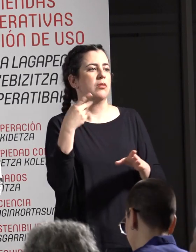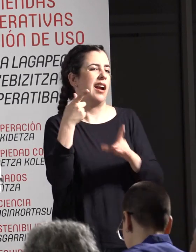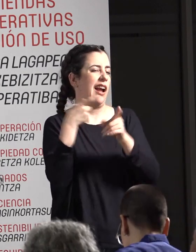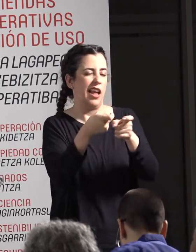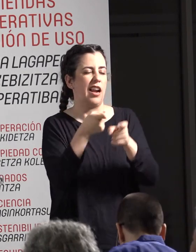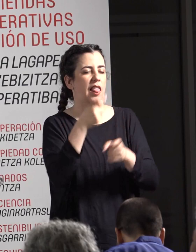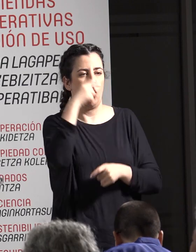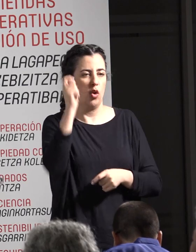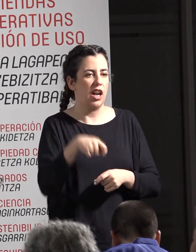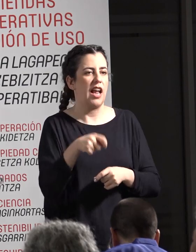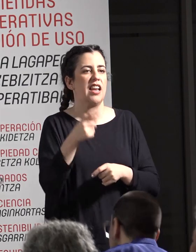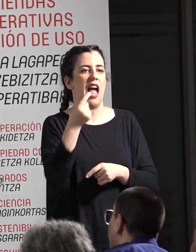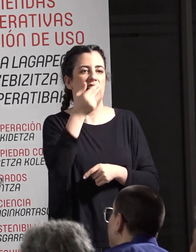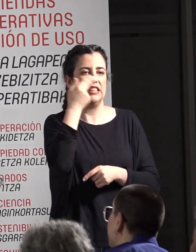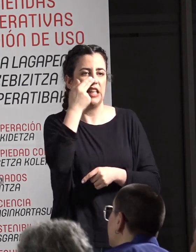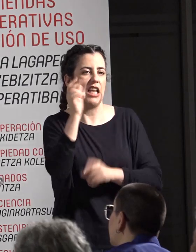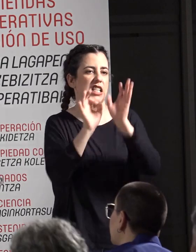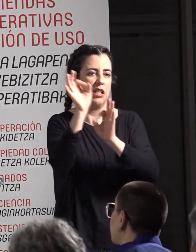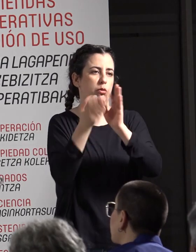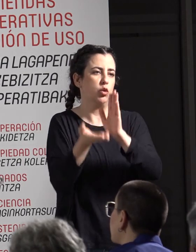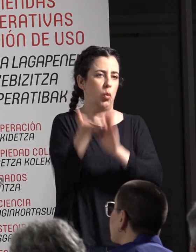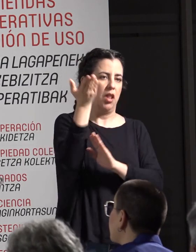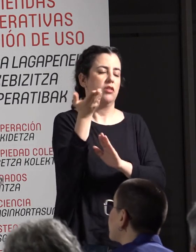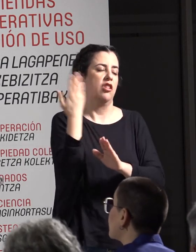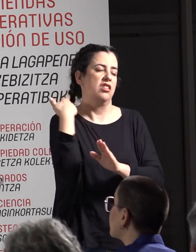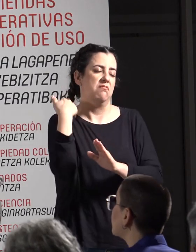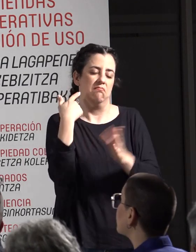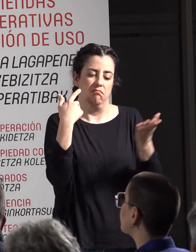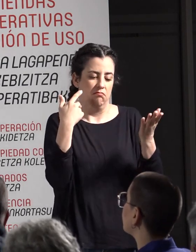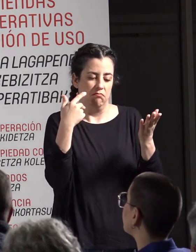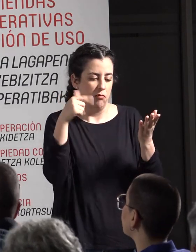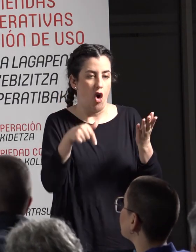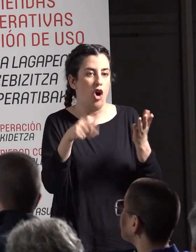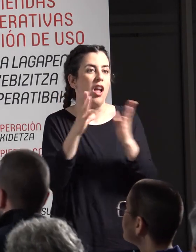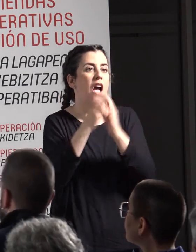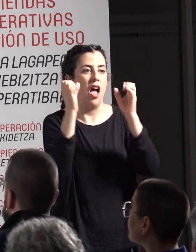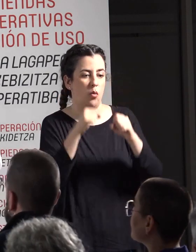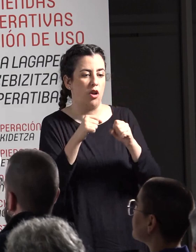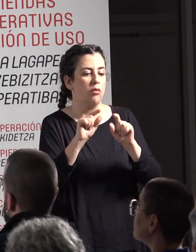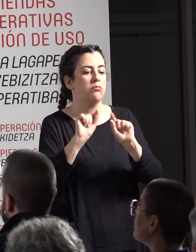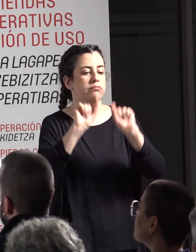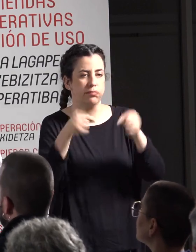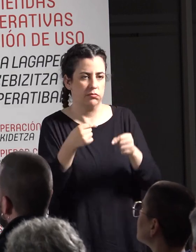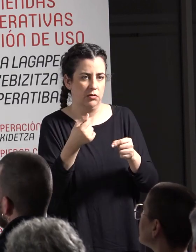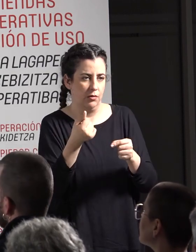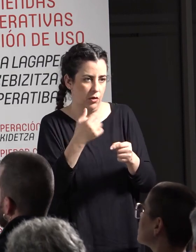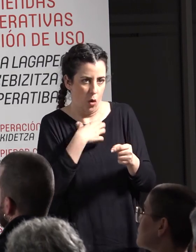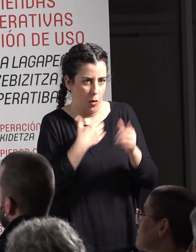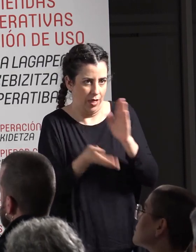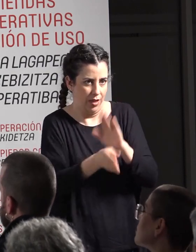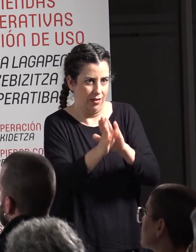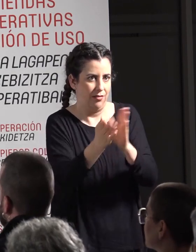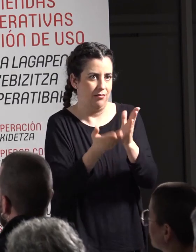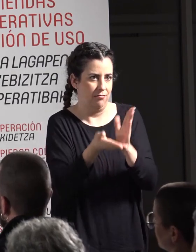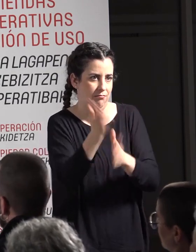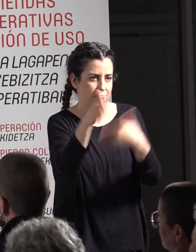subió los tipos de interés, etcétera, con lo cual, con el interés que pactamos hoy no es viable. Entonces, hemos renegociado otras condiciones, tanto con